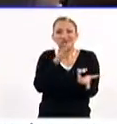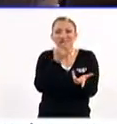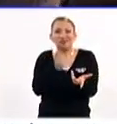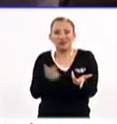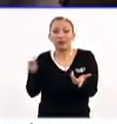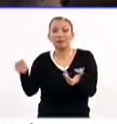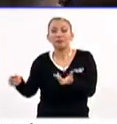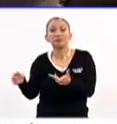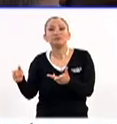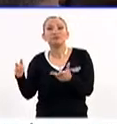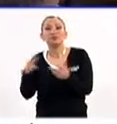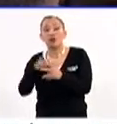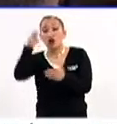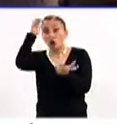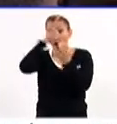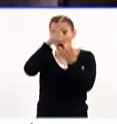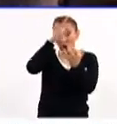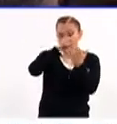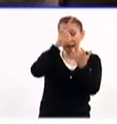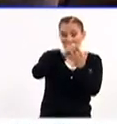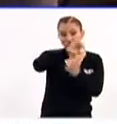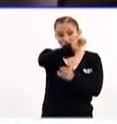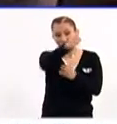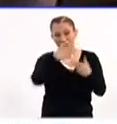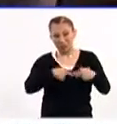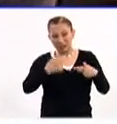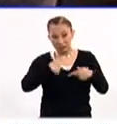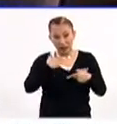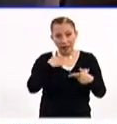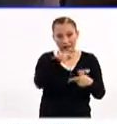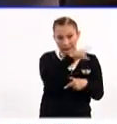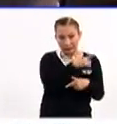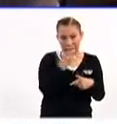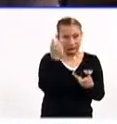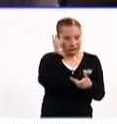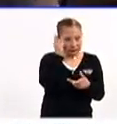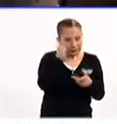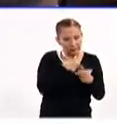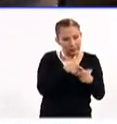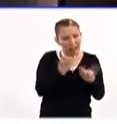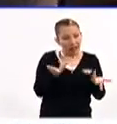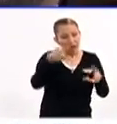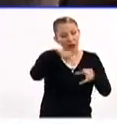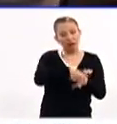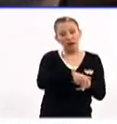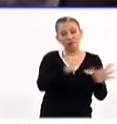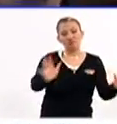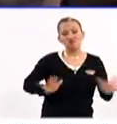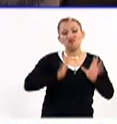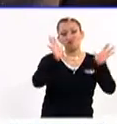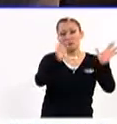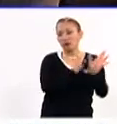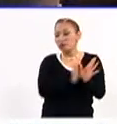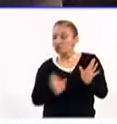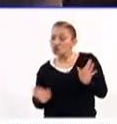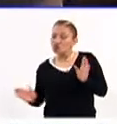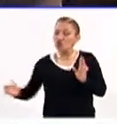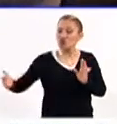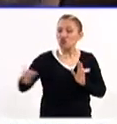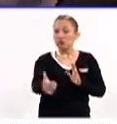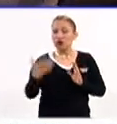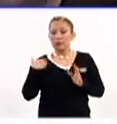ventajas, Cortés y otros caballeros, otros jinetes, montaron un ataque a sorpresa por un flanco